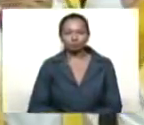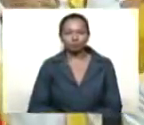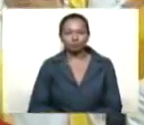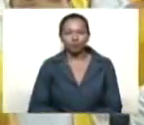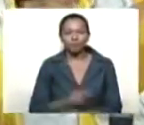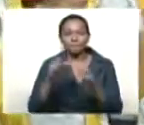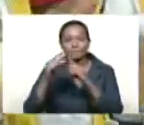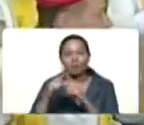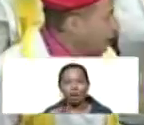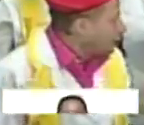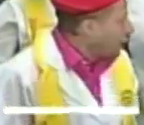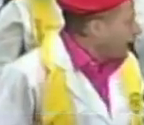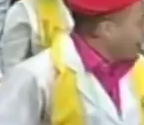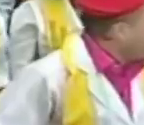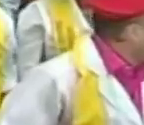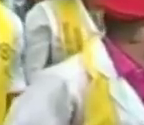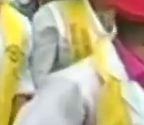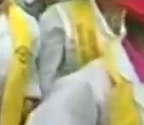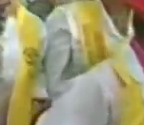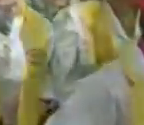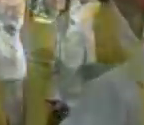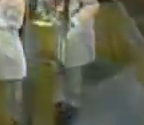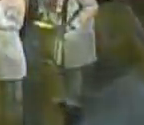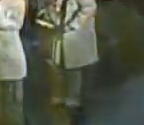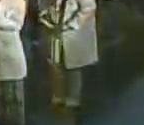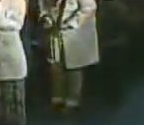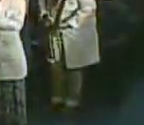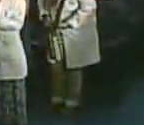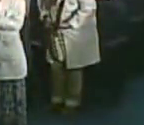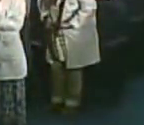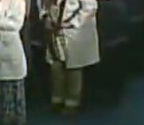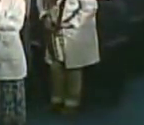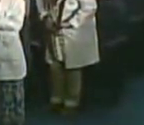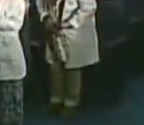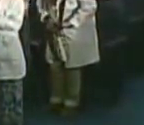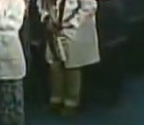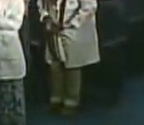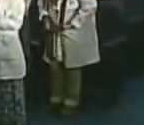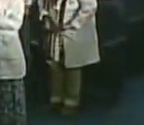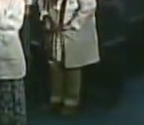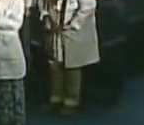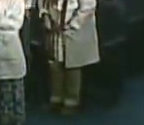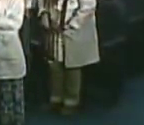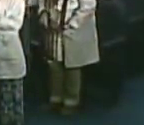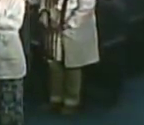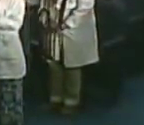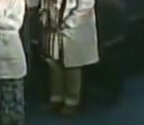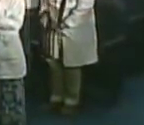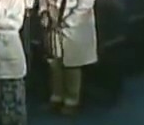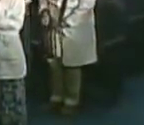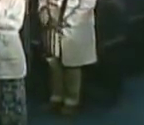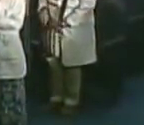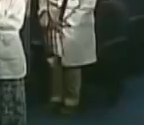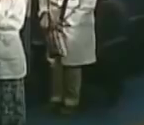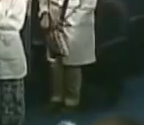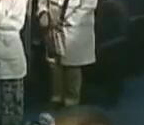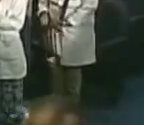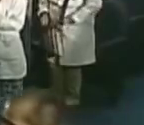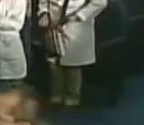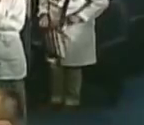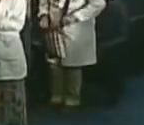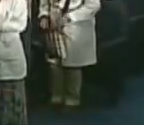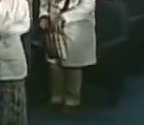Palabras del presidente constitucional de la República Bolivariana de Venezuela, Nicolás Maduro Moros, presente en esta graduación